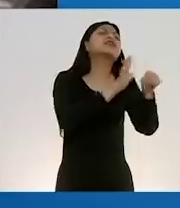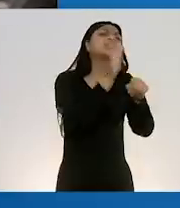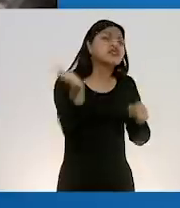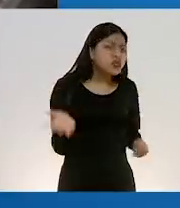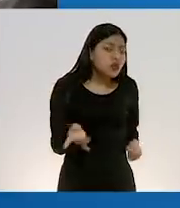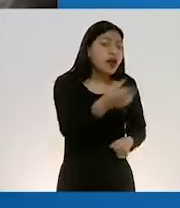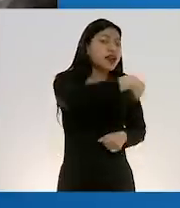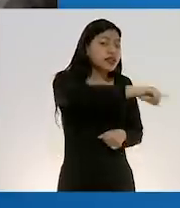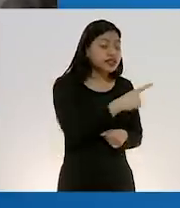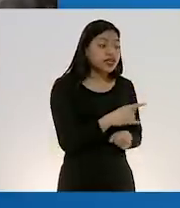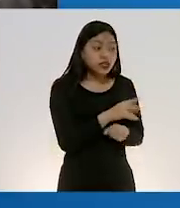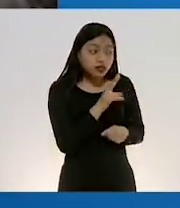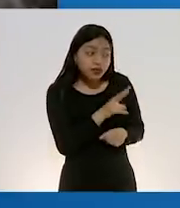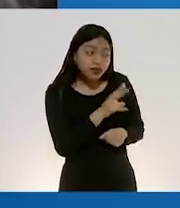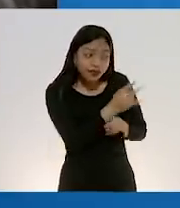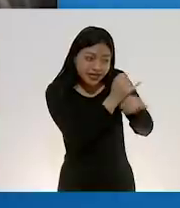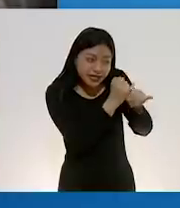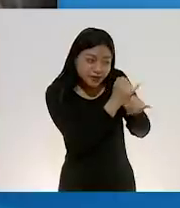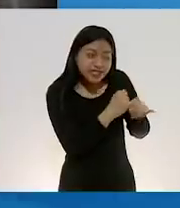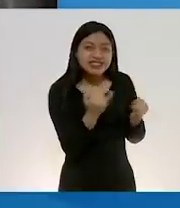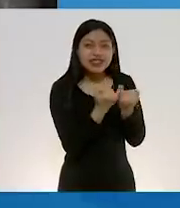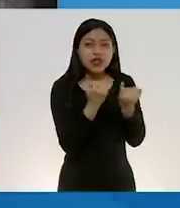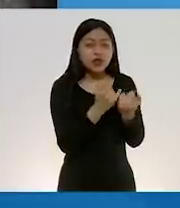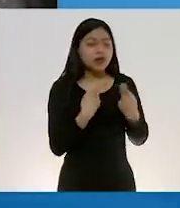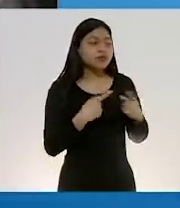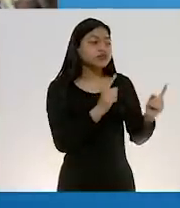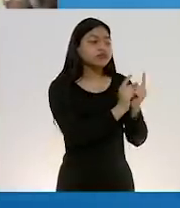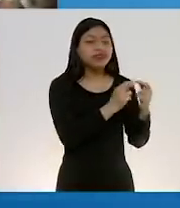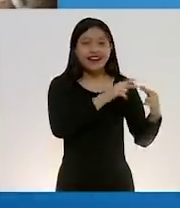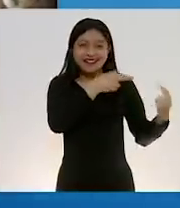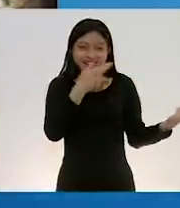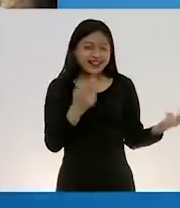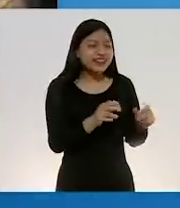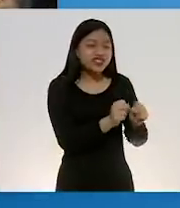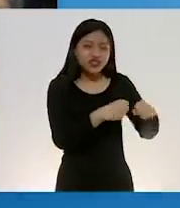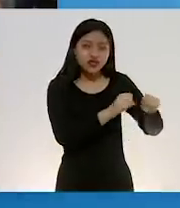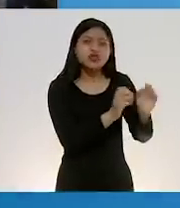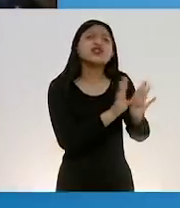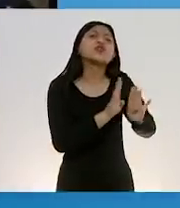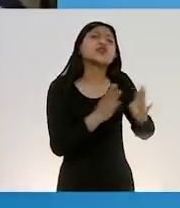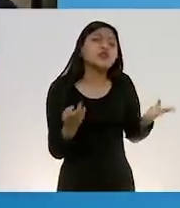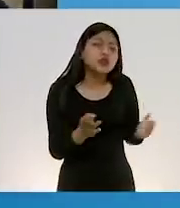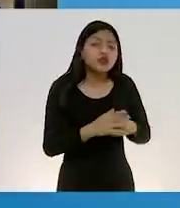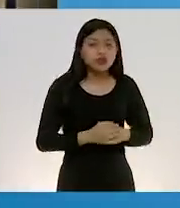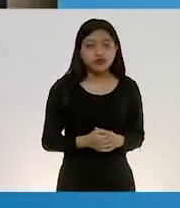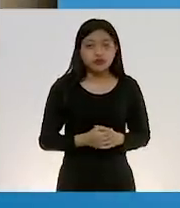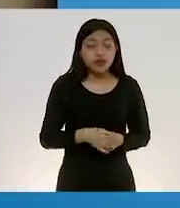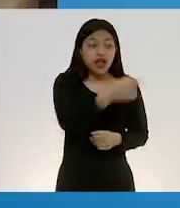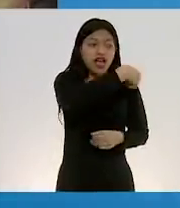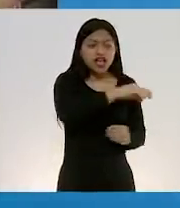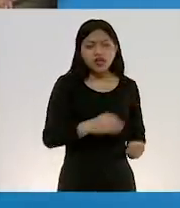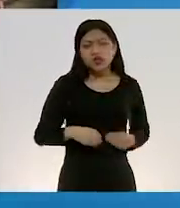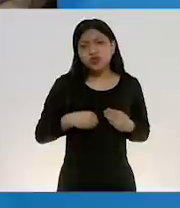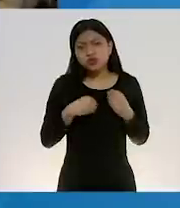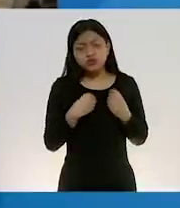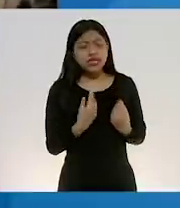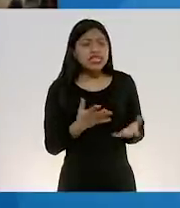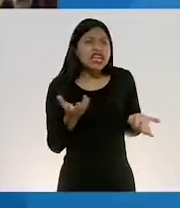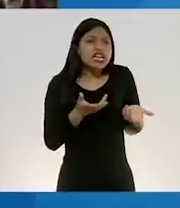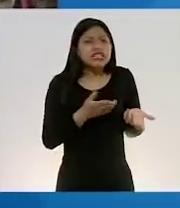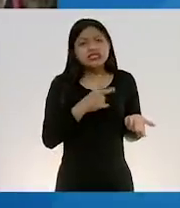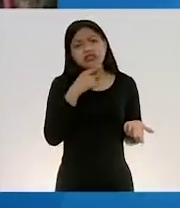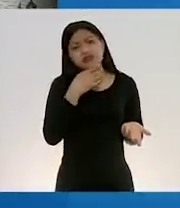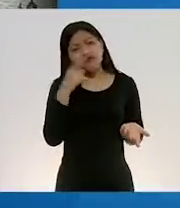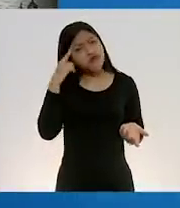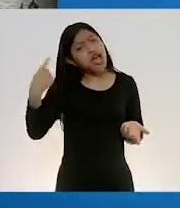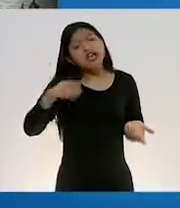mismo tiempo, cómo establecían sus relaciones sociales. Hasta los actos más insignificantes de la vida de un individuo, por